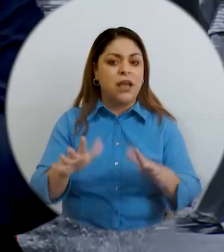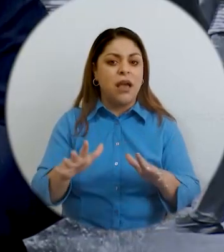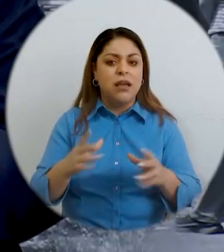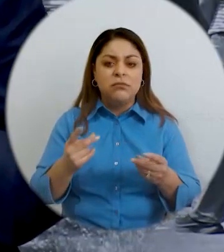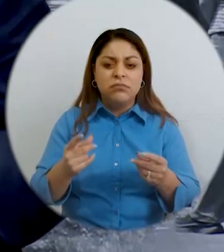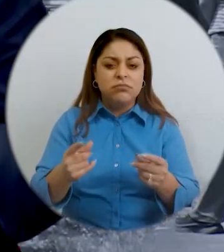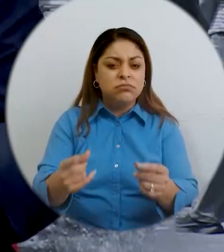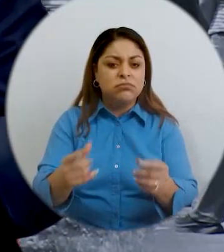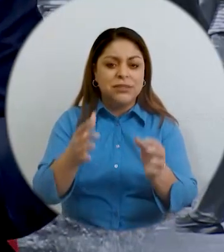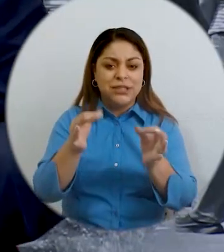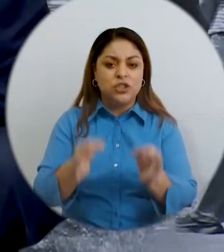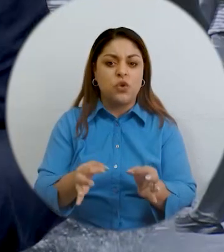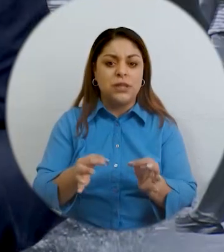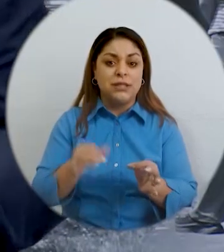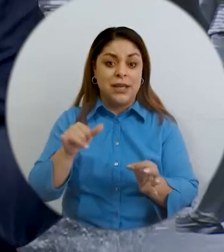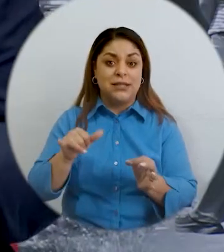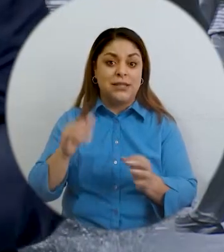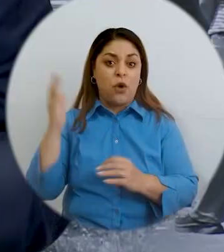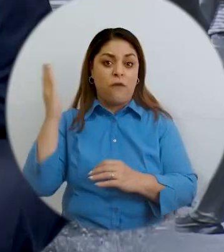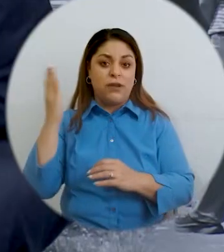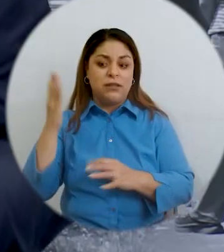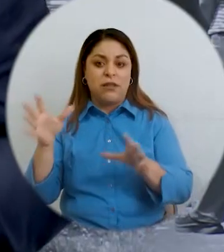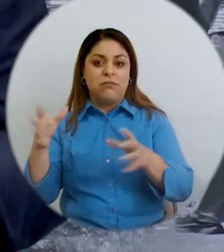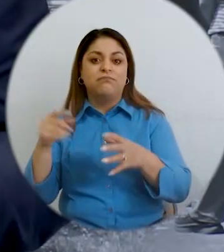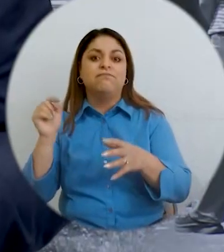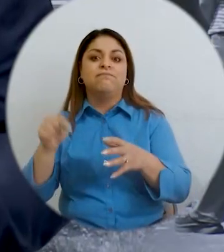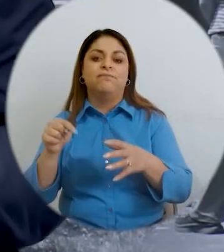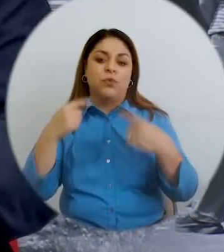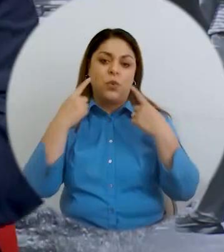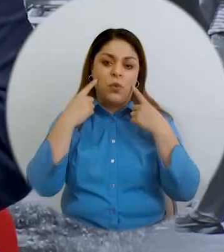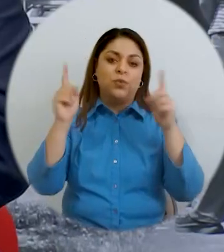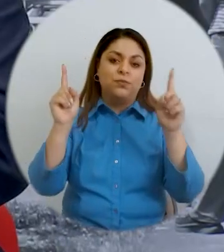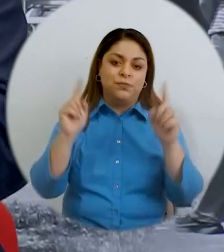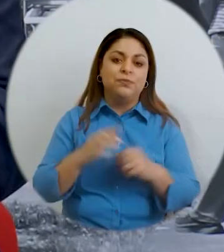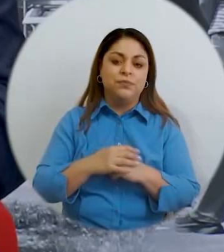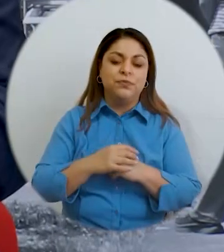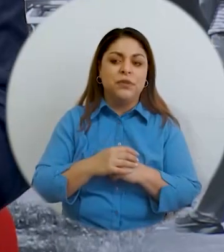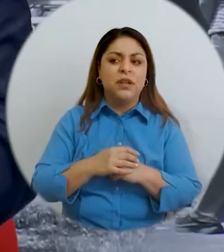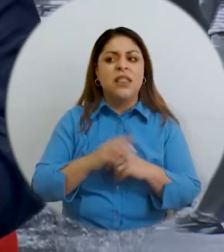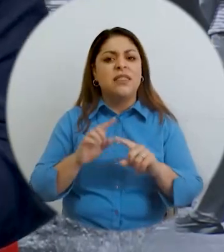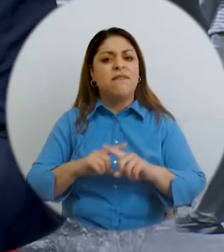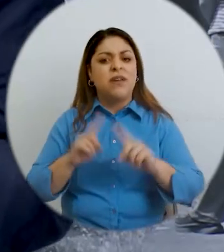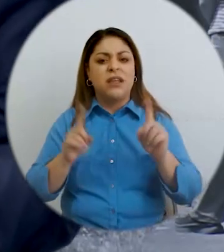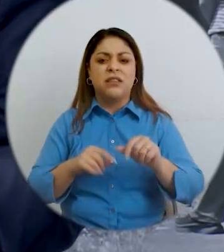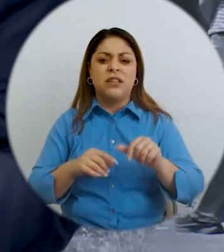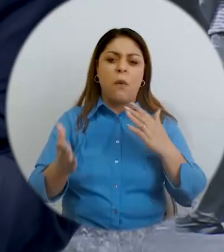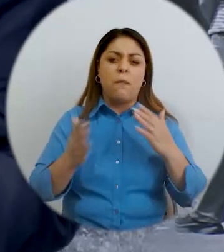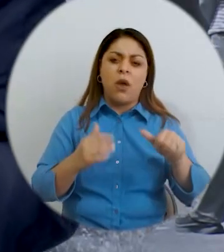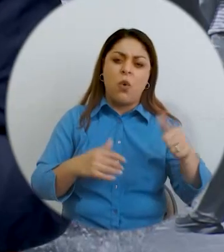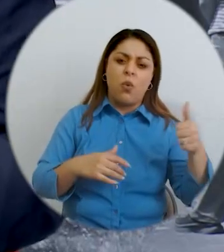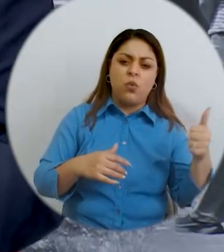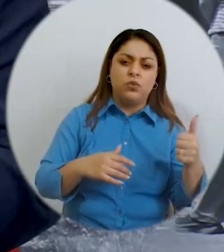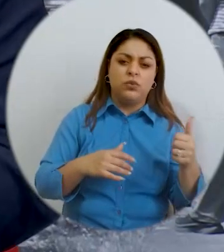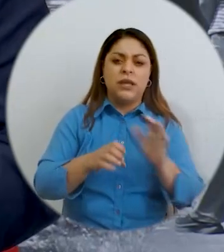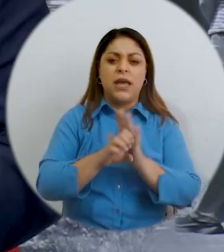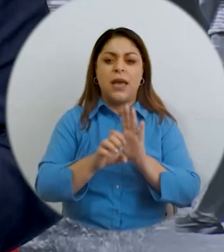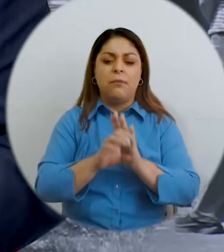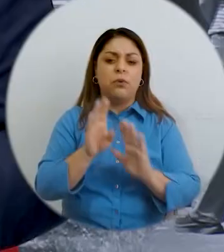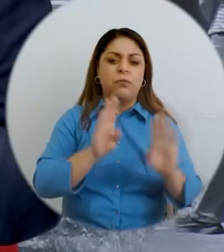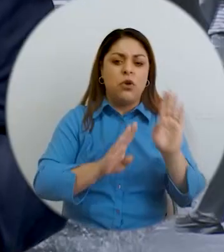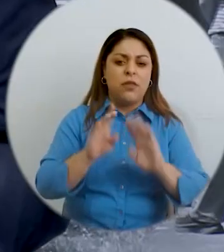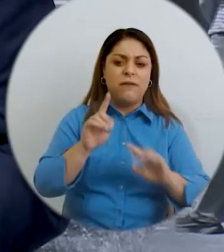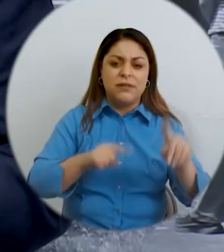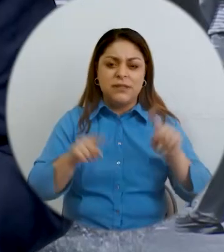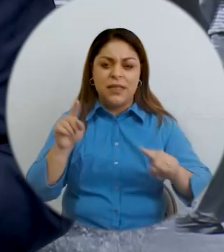aceleración en la toma de decisiones que básicamente esta conferencia lo que busca, diferente tal vez a otras convenciones como la biodiversidad, la